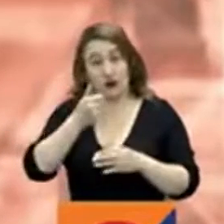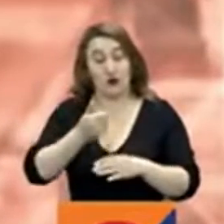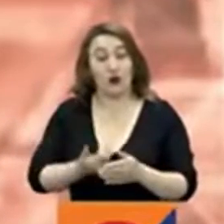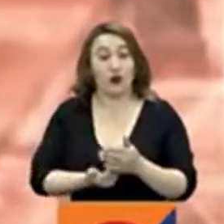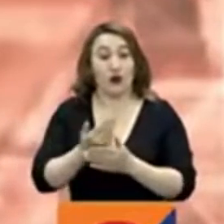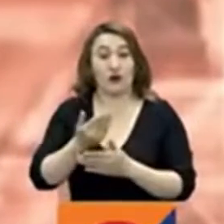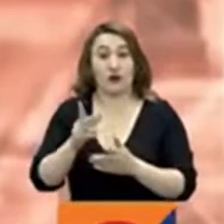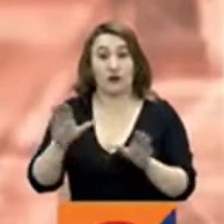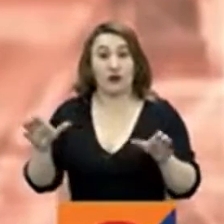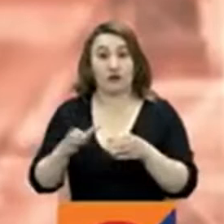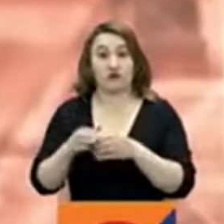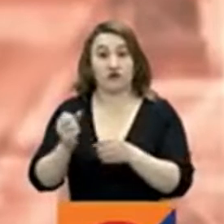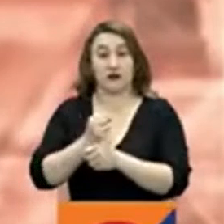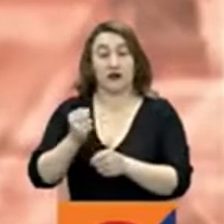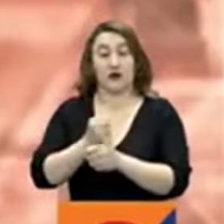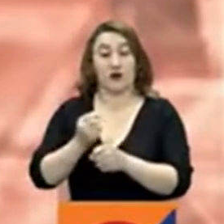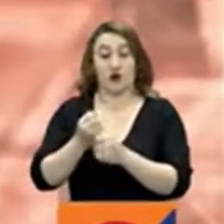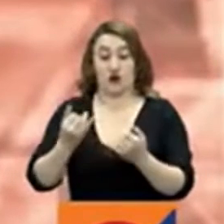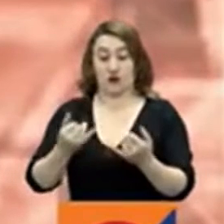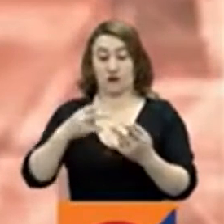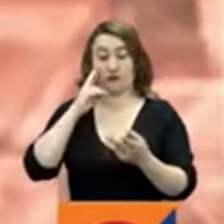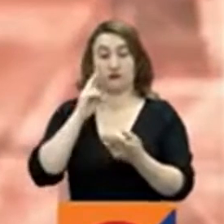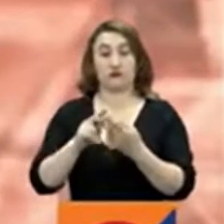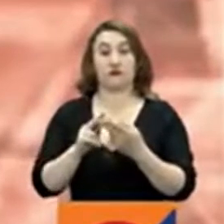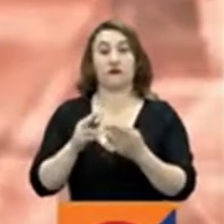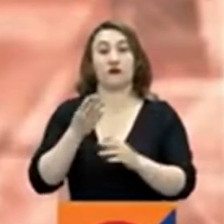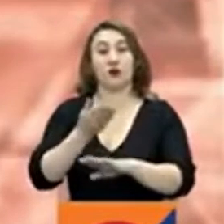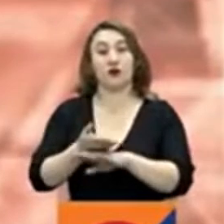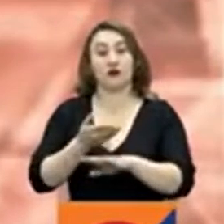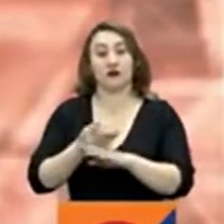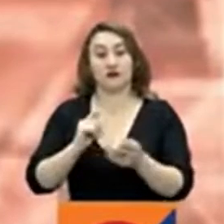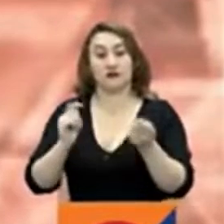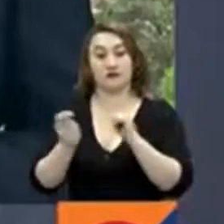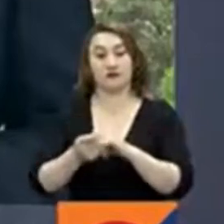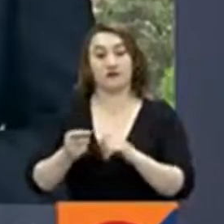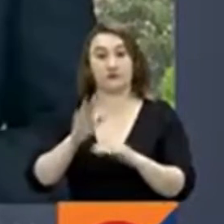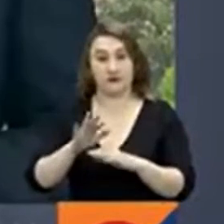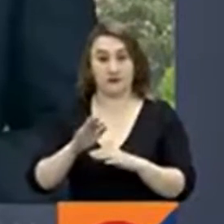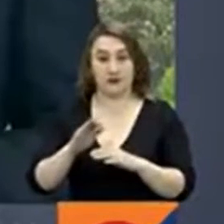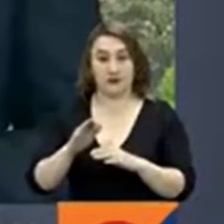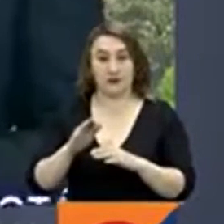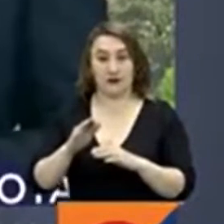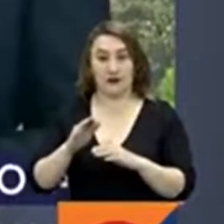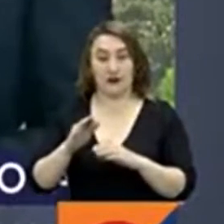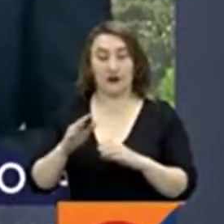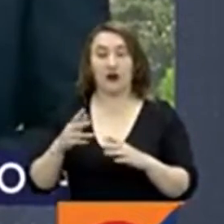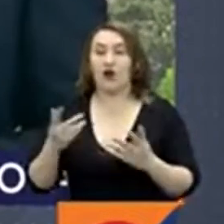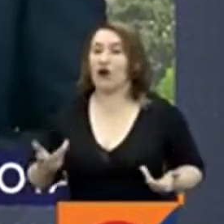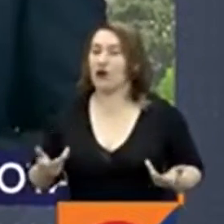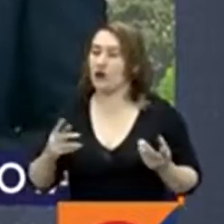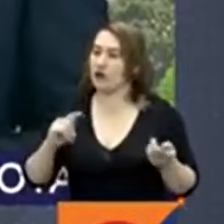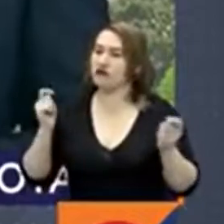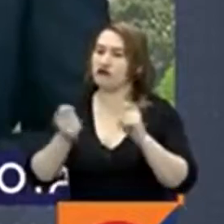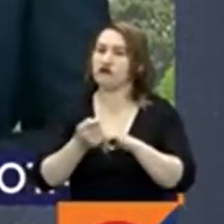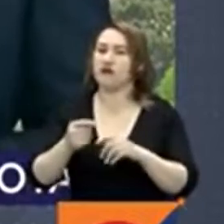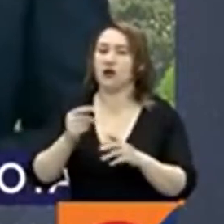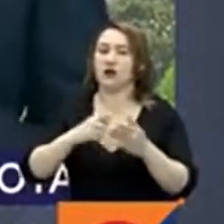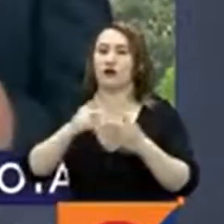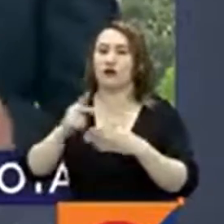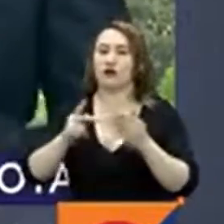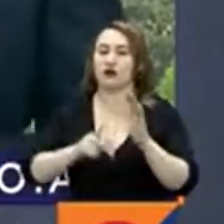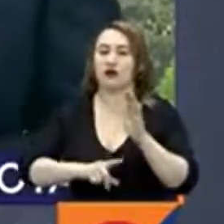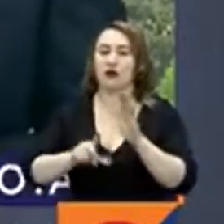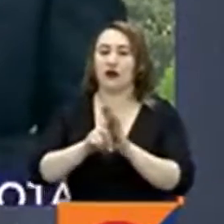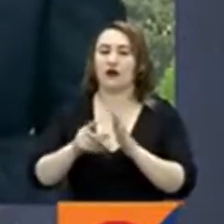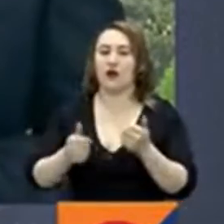bancada. Precisamente hoy se conoció la propuesta de reforma al Congreso de la República. Juan Sebastián Amaya, ¿qué buscará este proyecto de ley?